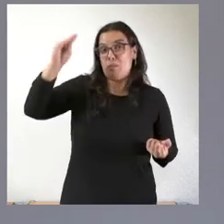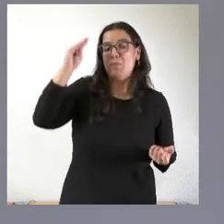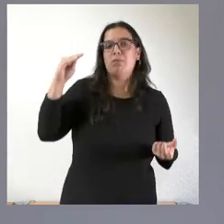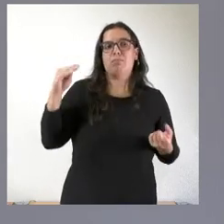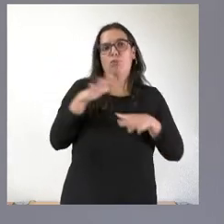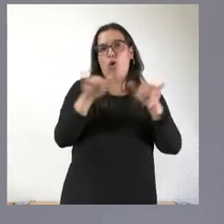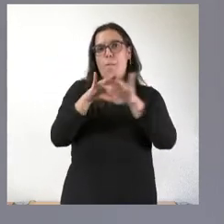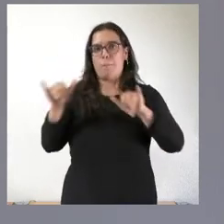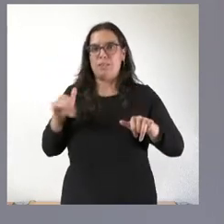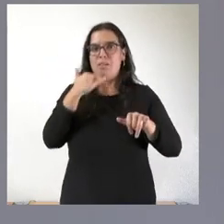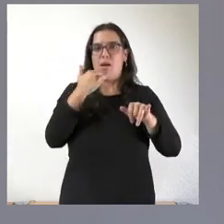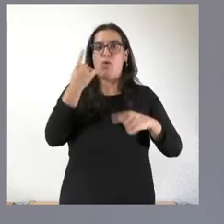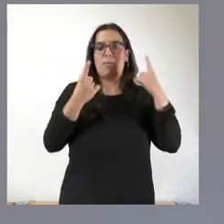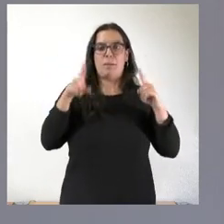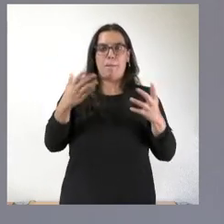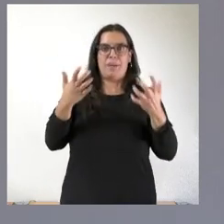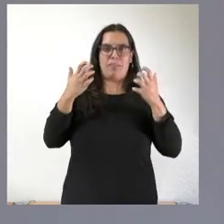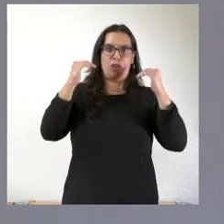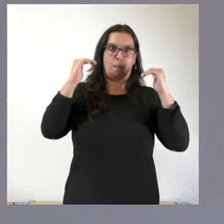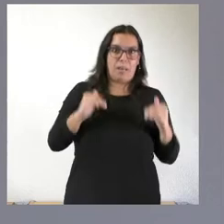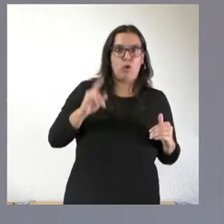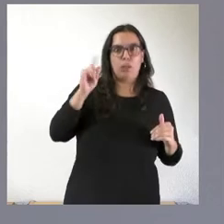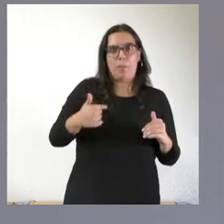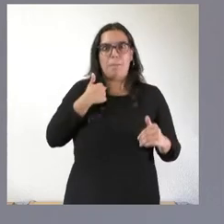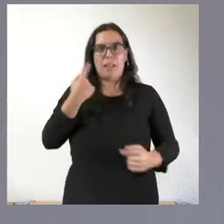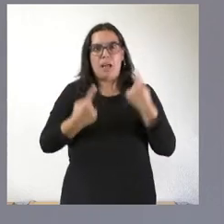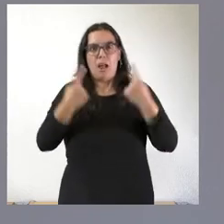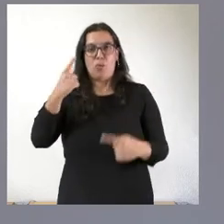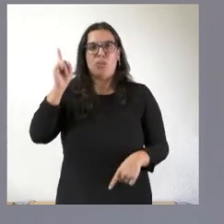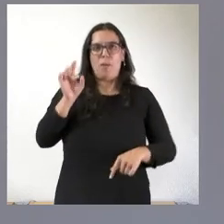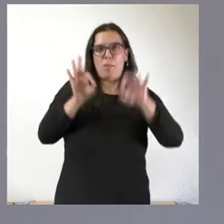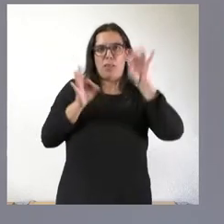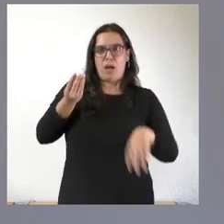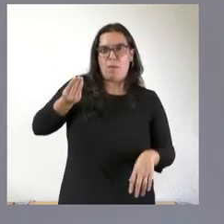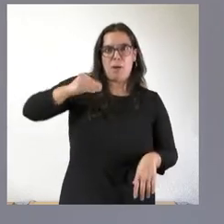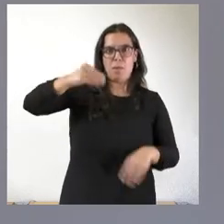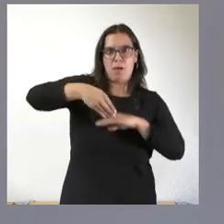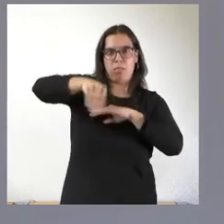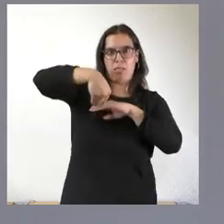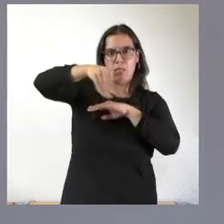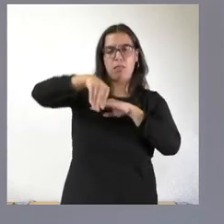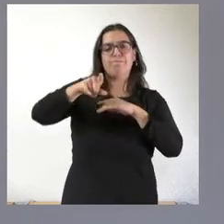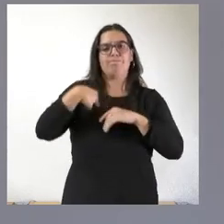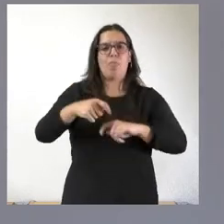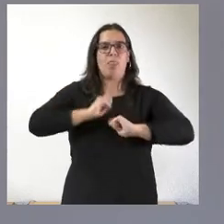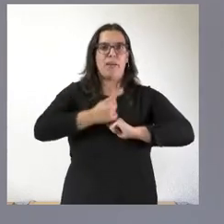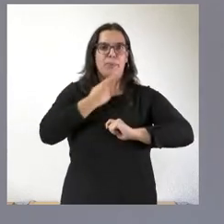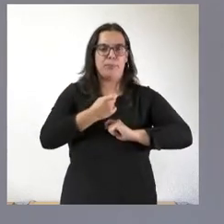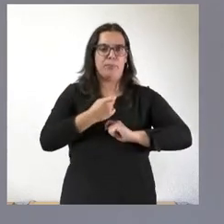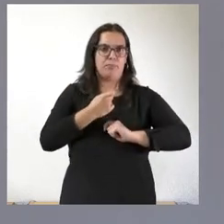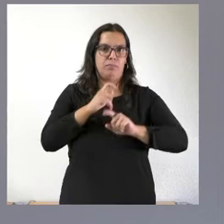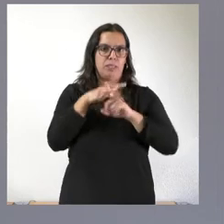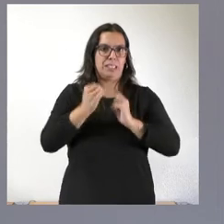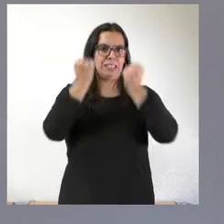de márgenes, cuando no de entrada en pérdidas, e incluso de subidas de tipos de interés que les hacen más difícil en este contexto su existencia. Si a